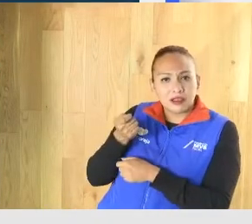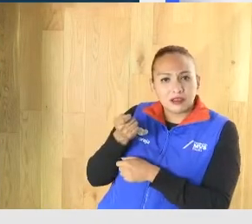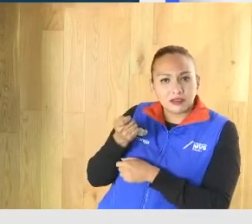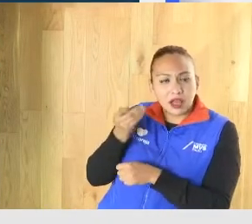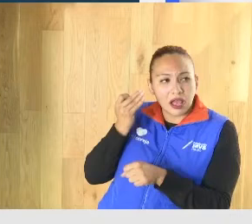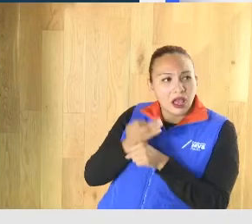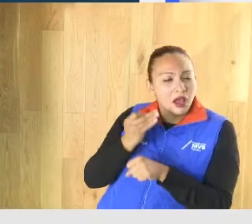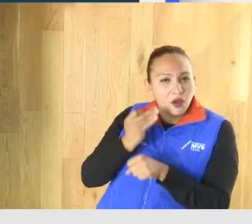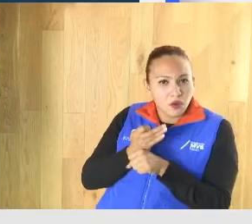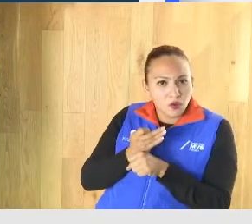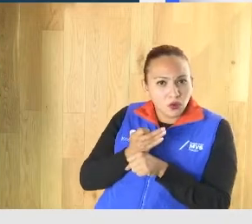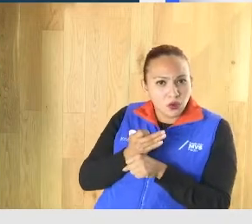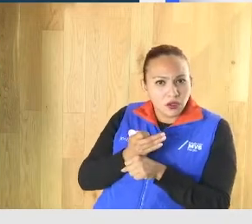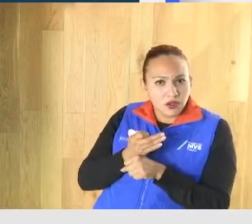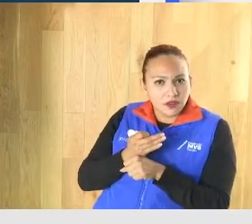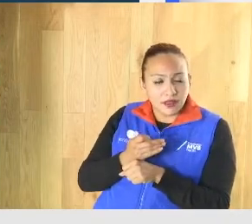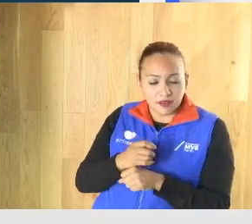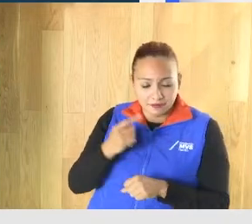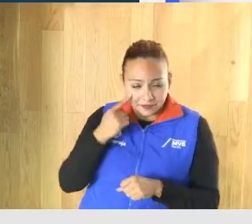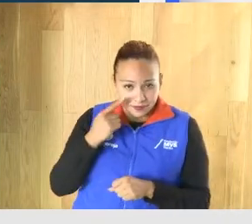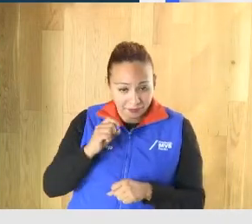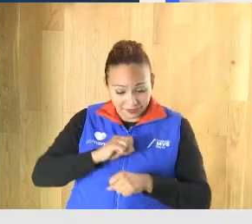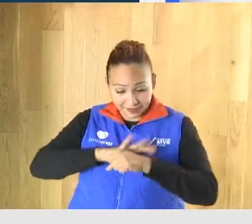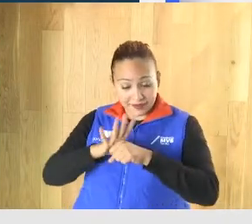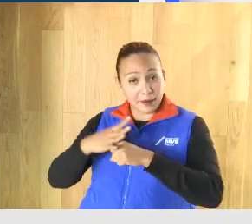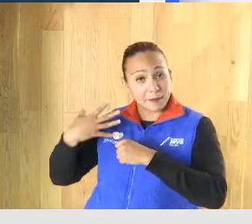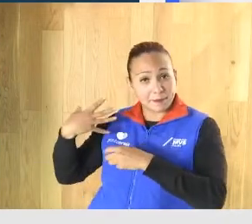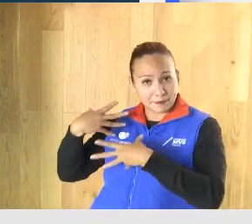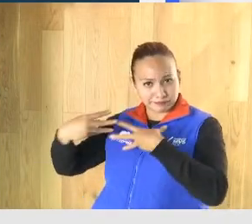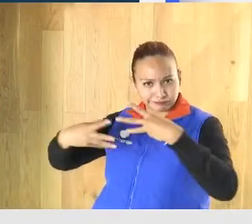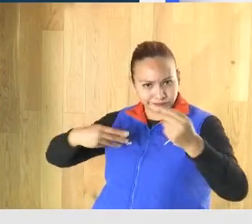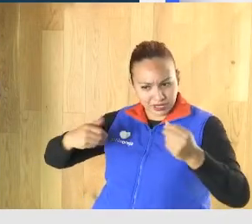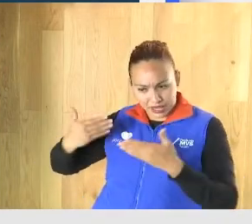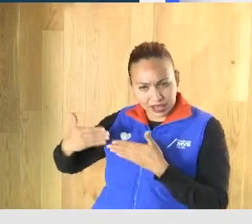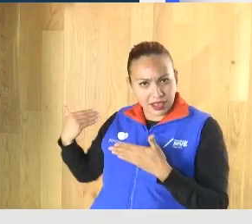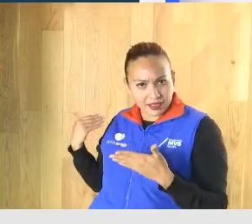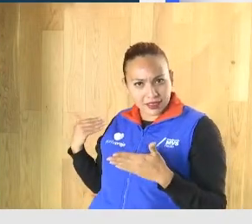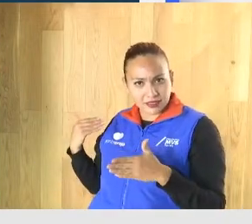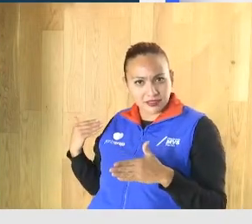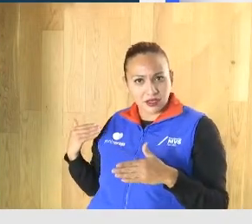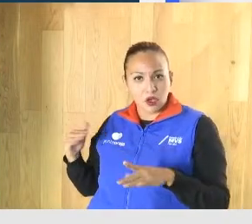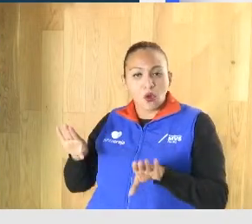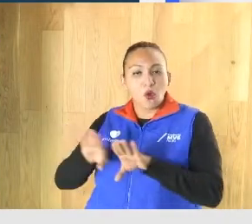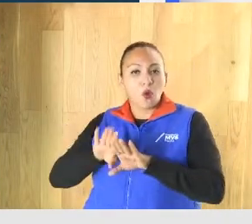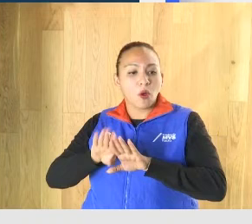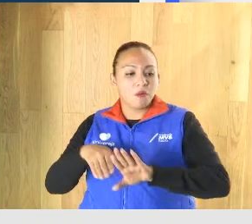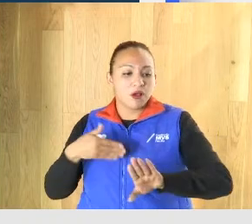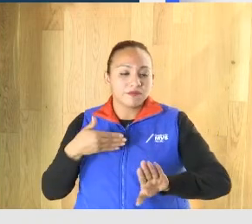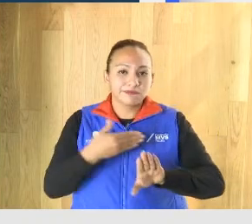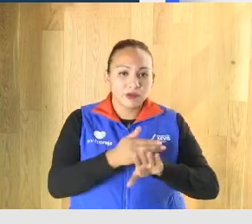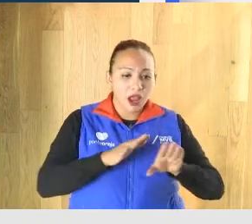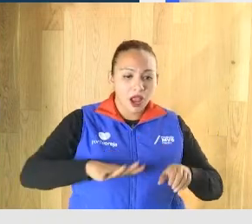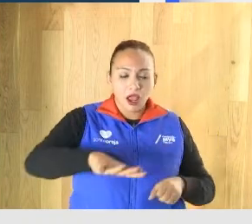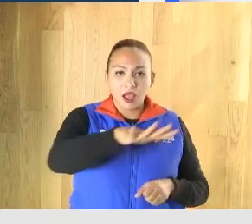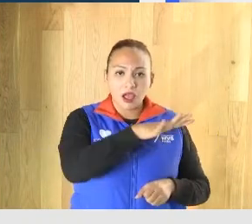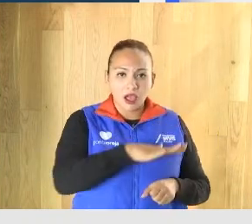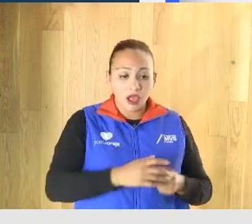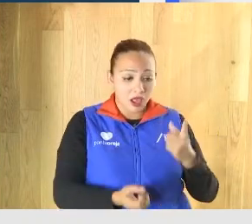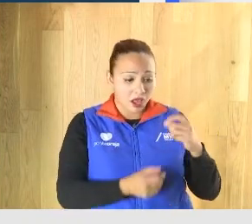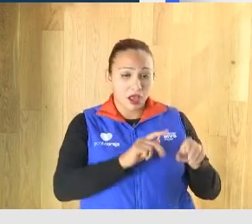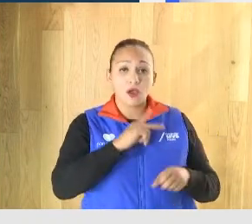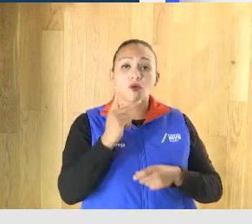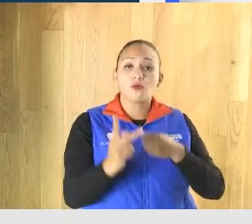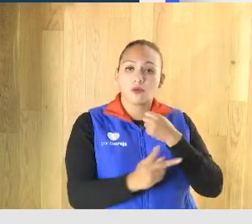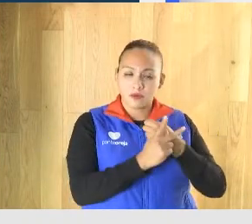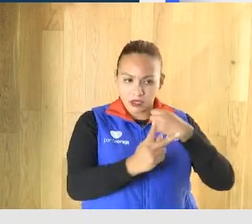actualidad por el impacto que la pandemia ha tenido precisamente a nivel social, ¿no? Fijaros que ahora muchos países trabajan en